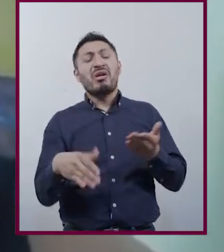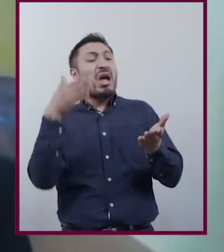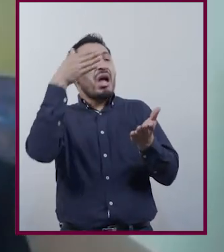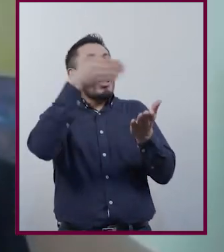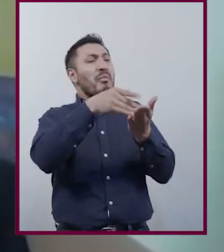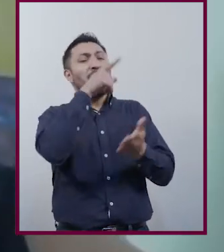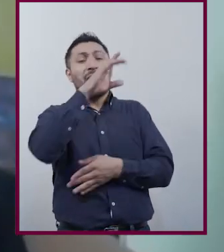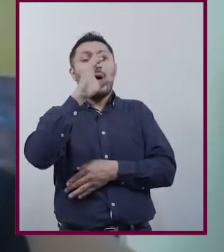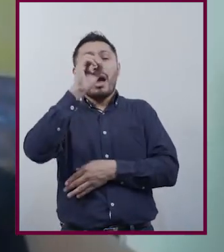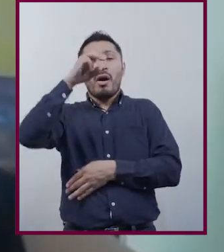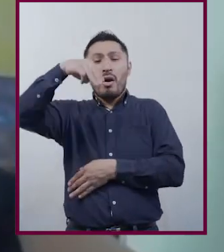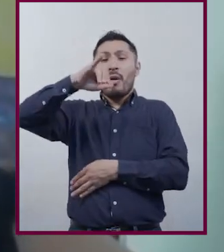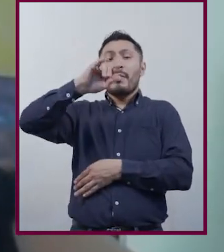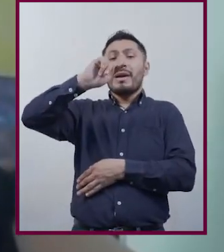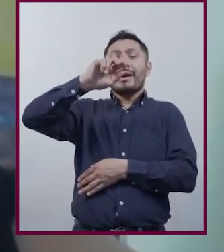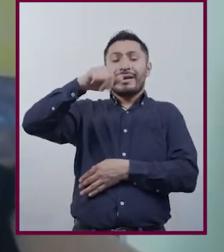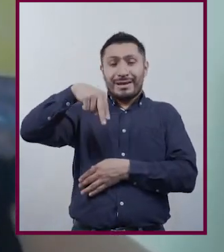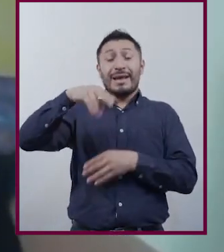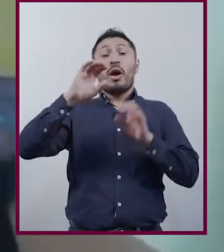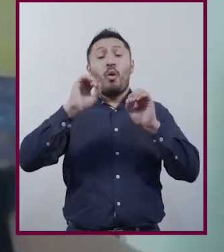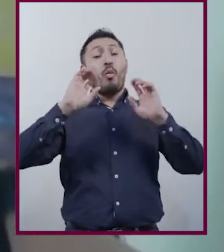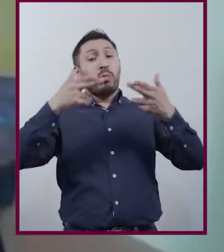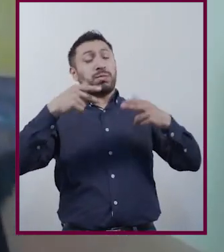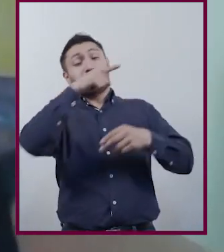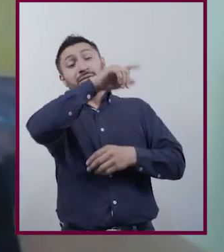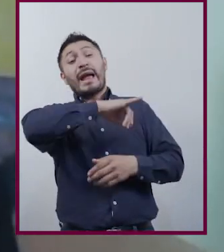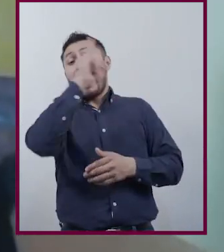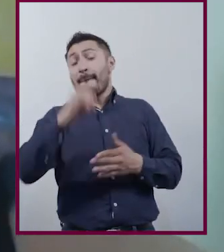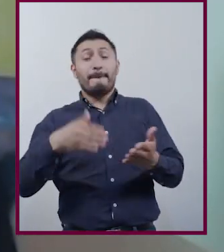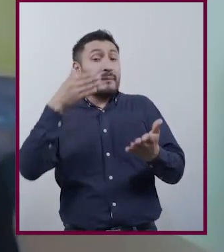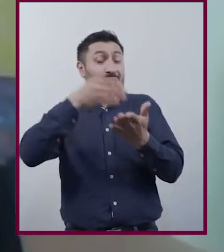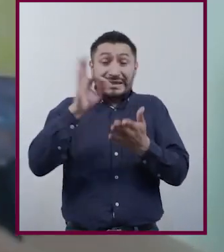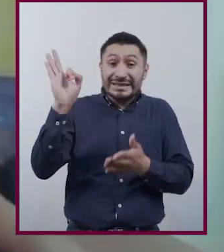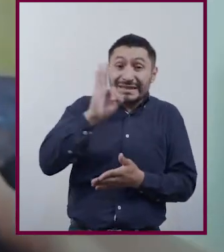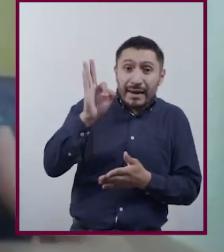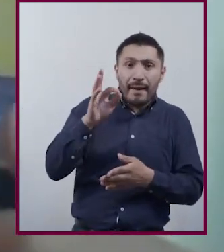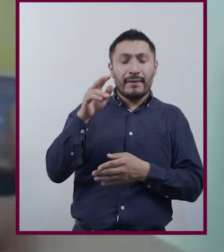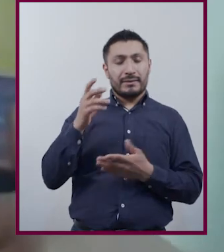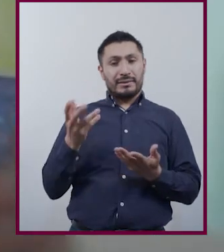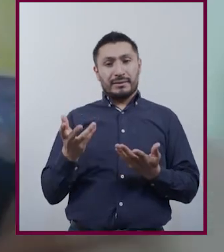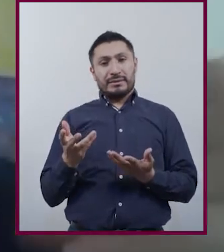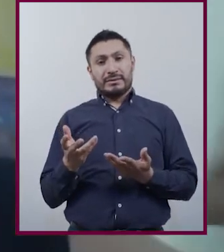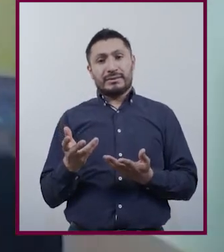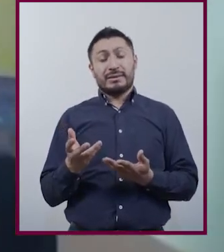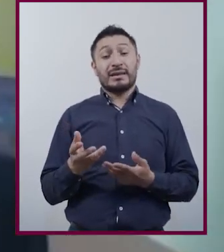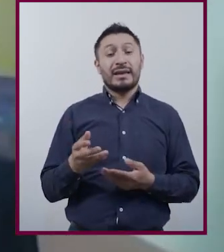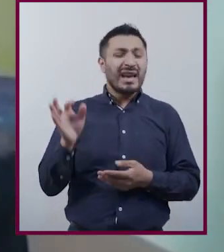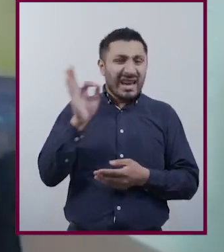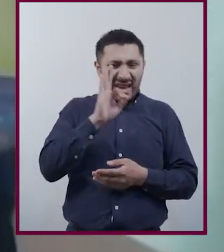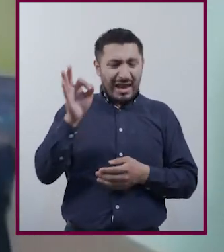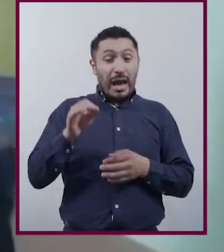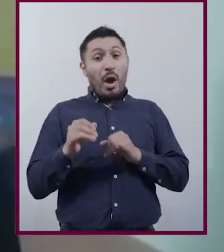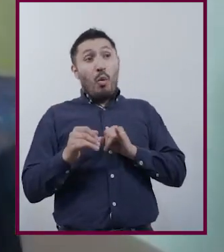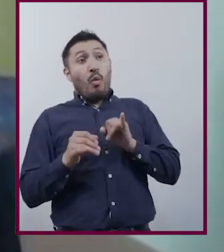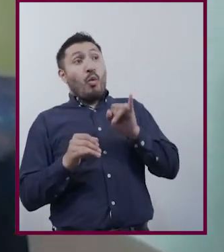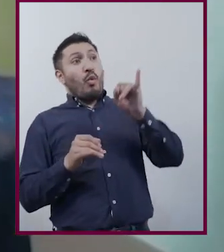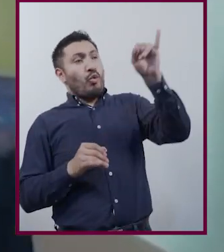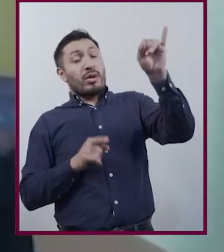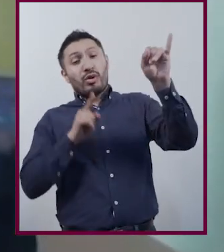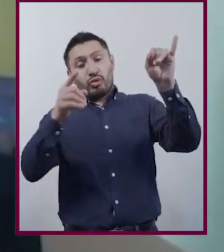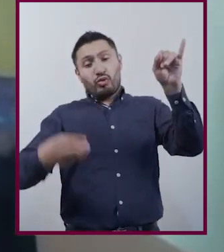aunque nunca hayas estado en Chiapas, aunque sea una región muy lejana a la